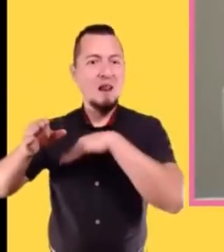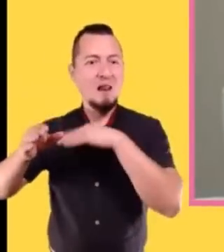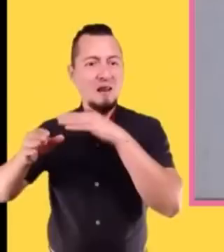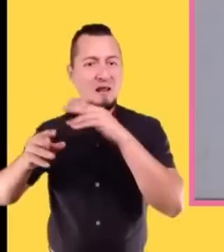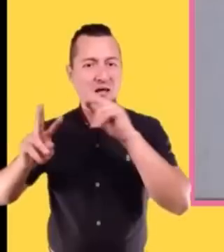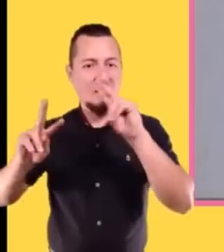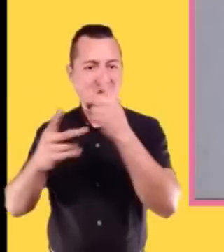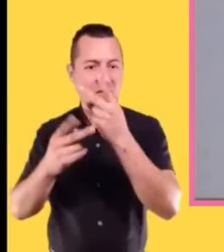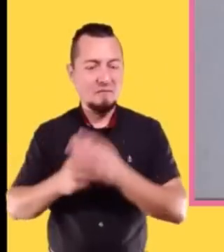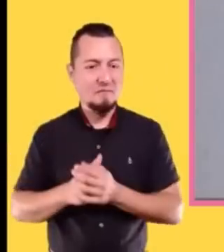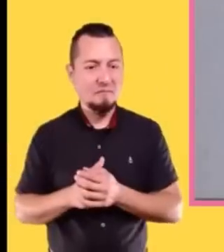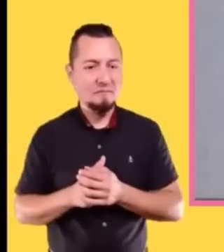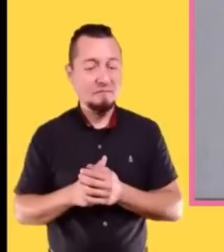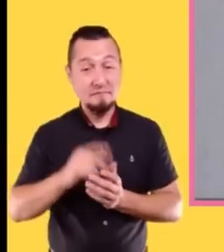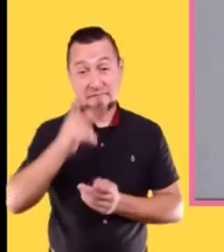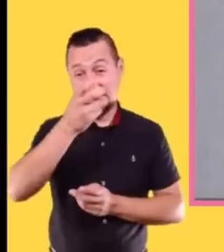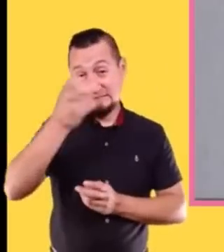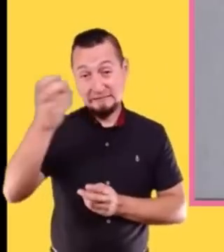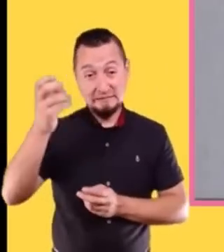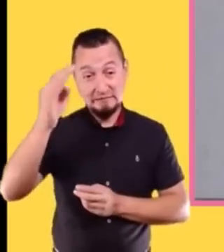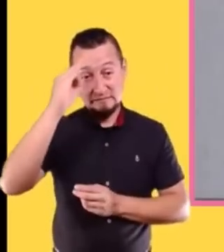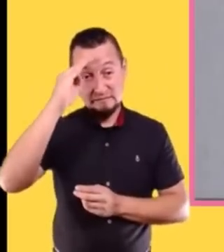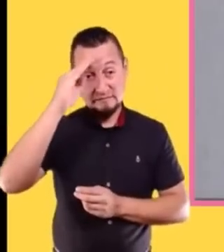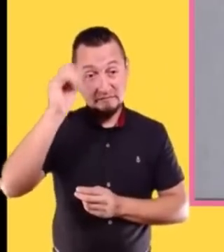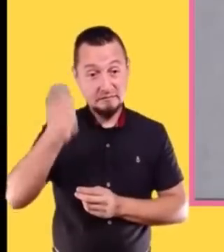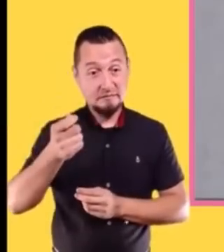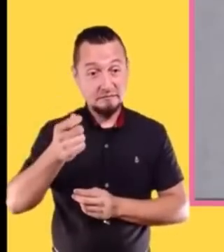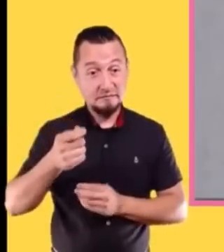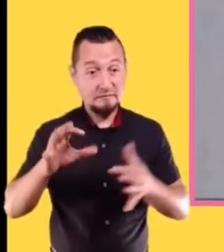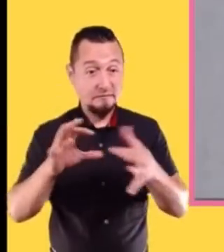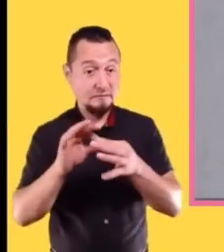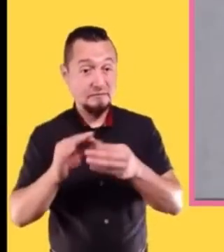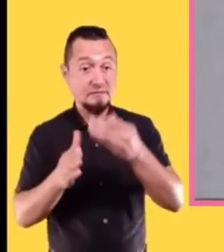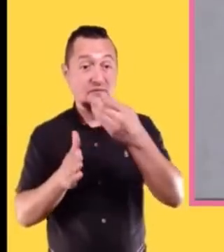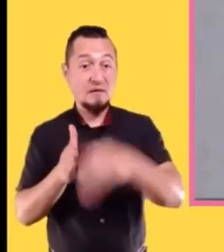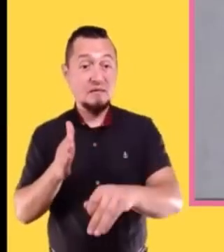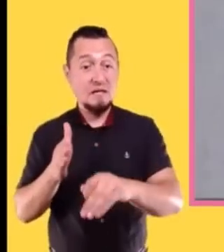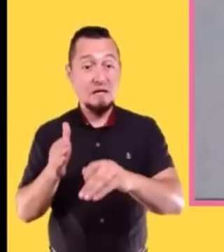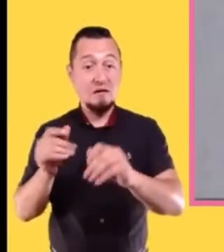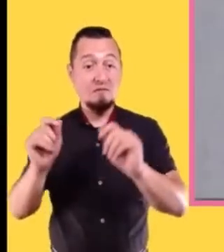Bueno, en ese sentido, ¿Qué pasó ahí? Caray, faltan las imágenes.